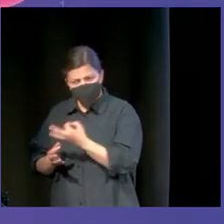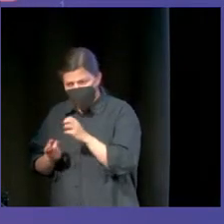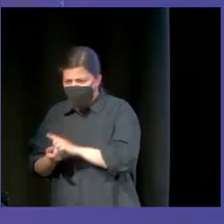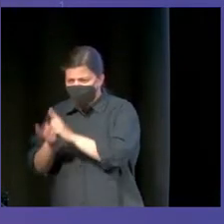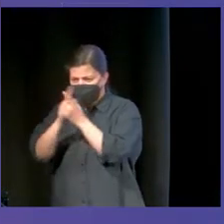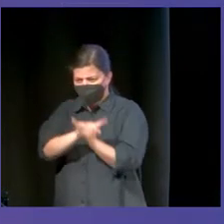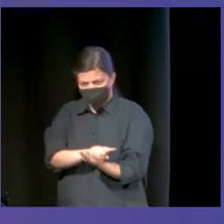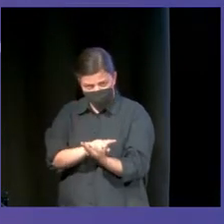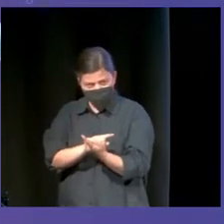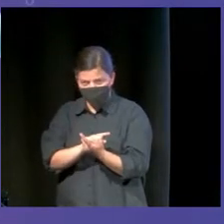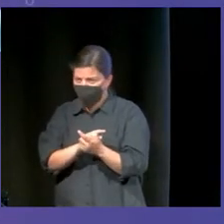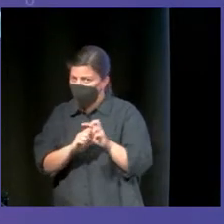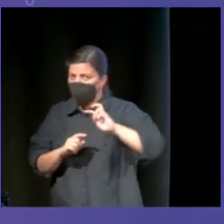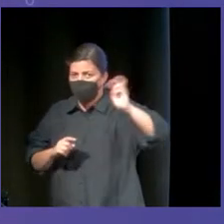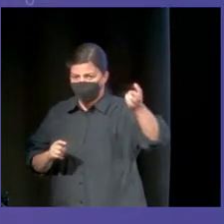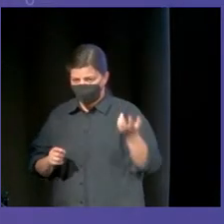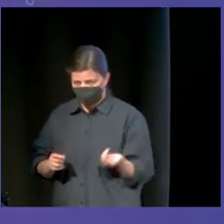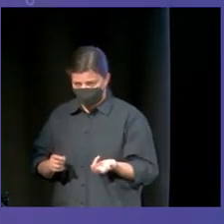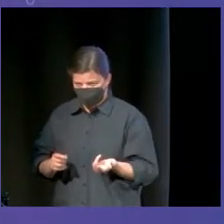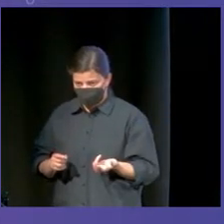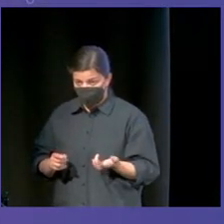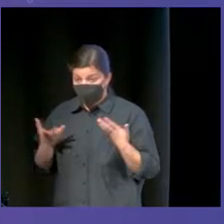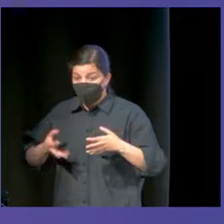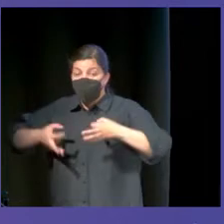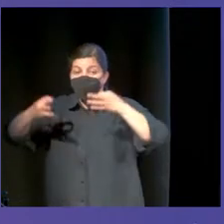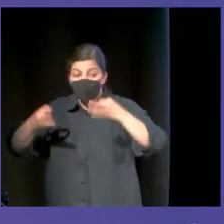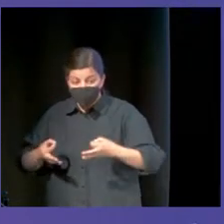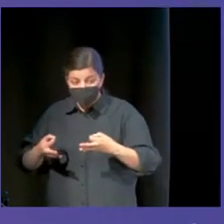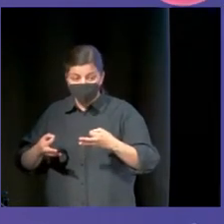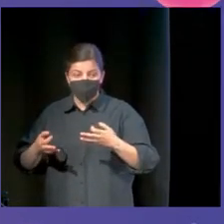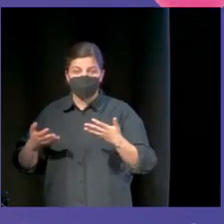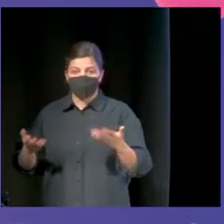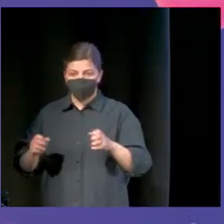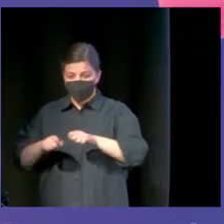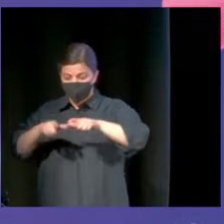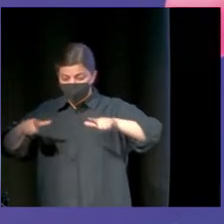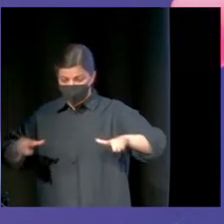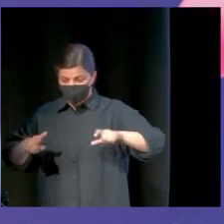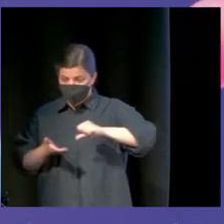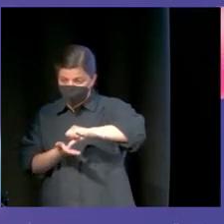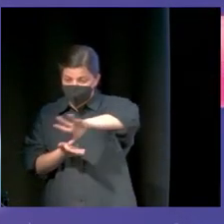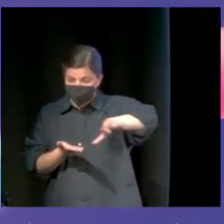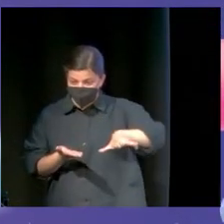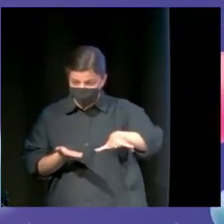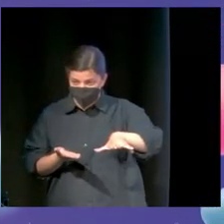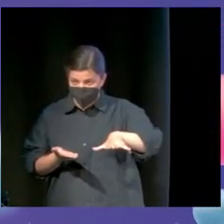otro hacia otro mundo y justo vienen a eso las plataformas descentralizadas